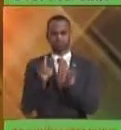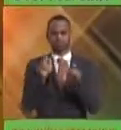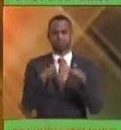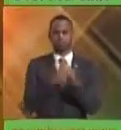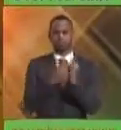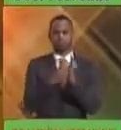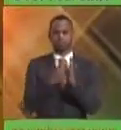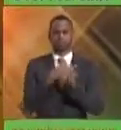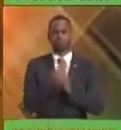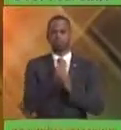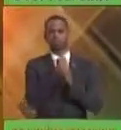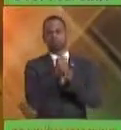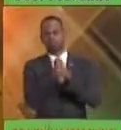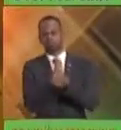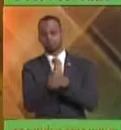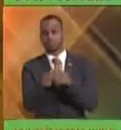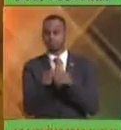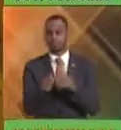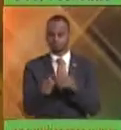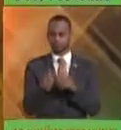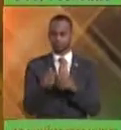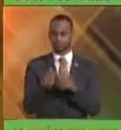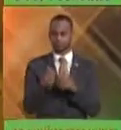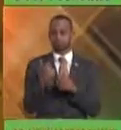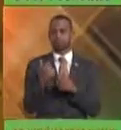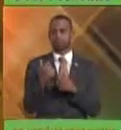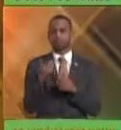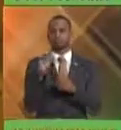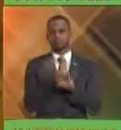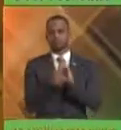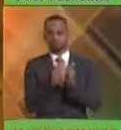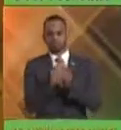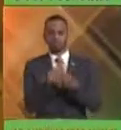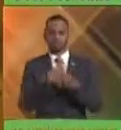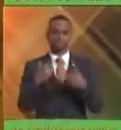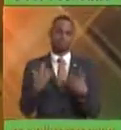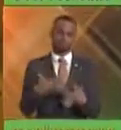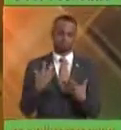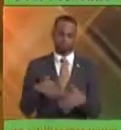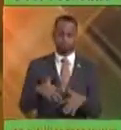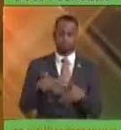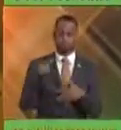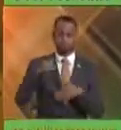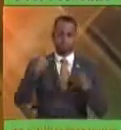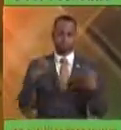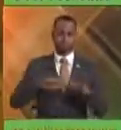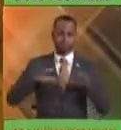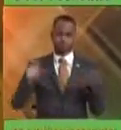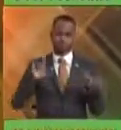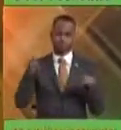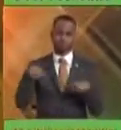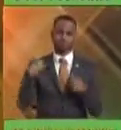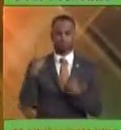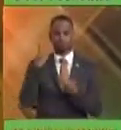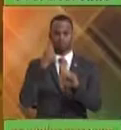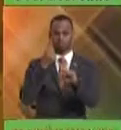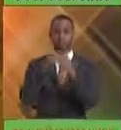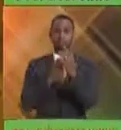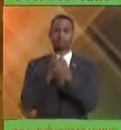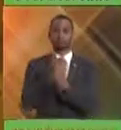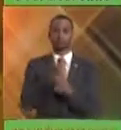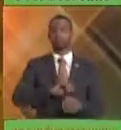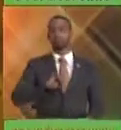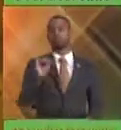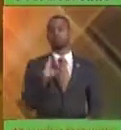para ayudarlo a bajar por las escaleras así se hacen esos ajustes ya de manera sistematizada para que sea accesible lo